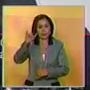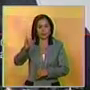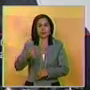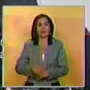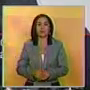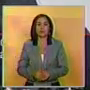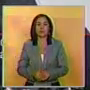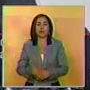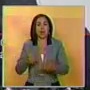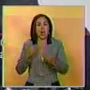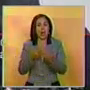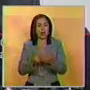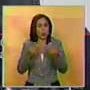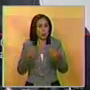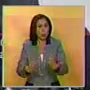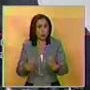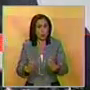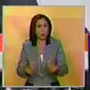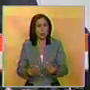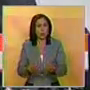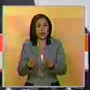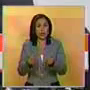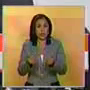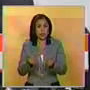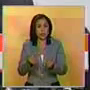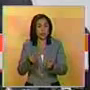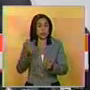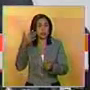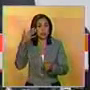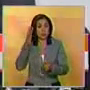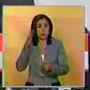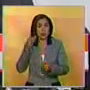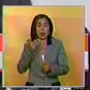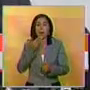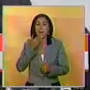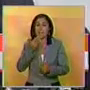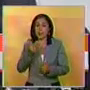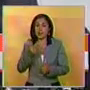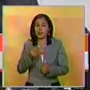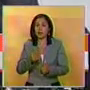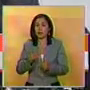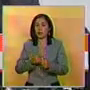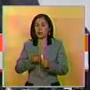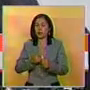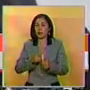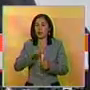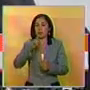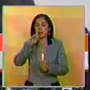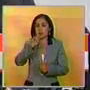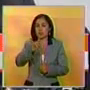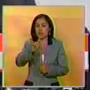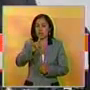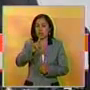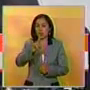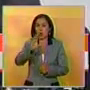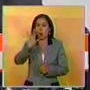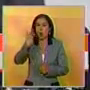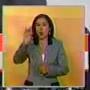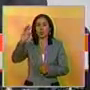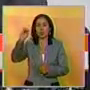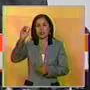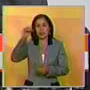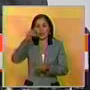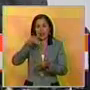Hasta ahora, en cuanto al dinero, tengo entendido que estaban solicitando en una primera instancia 180